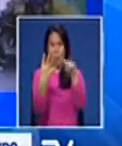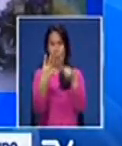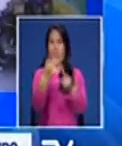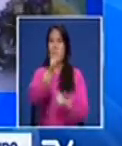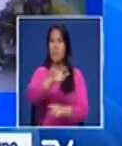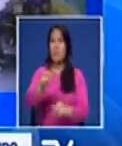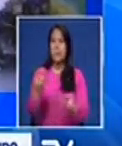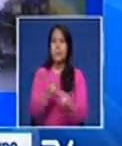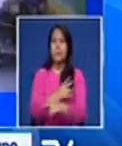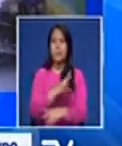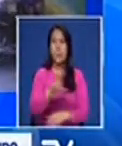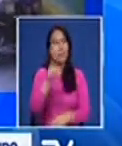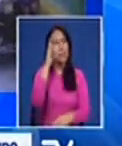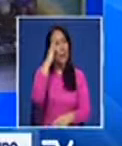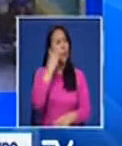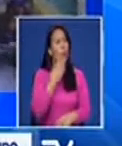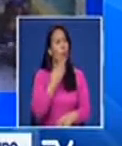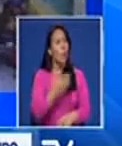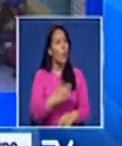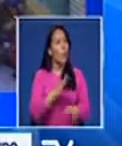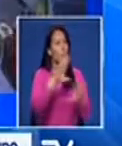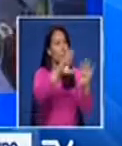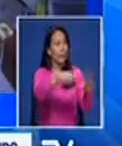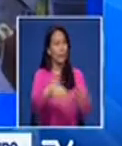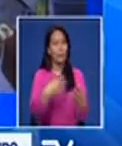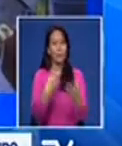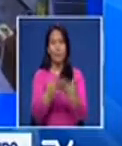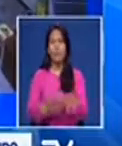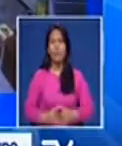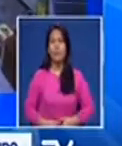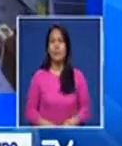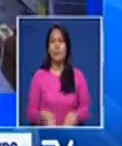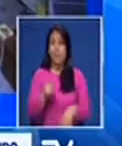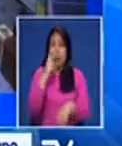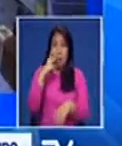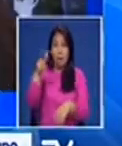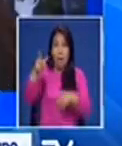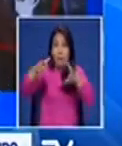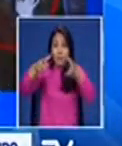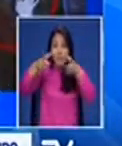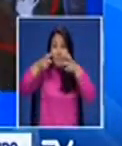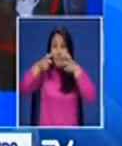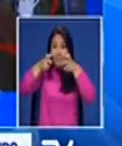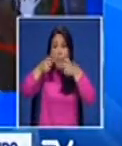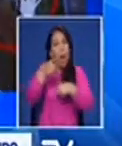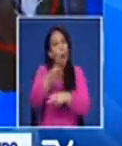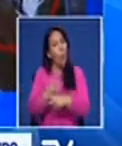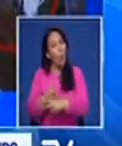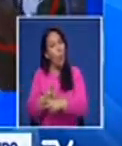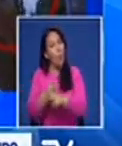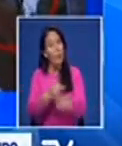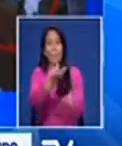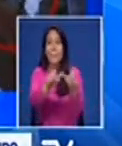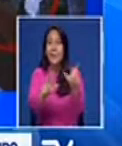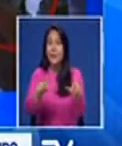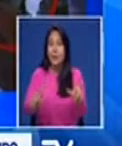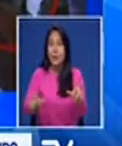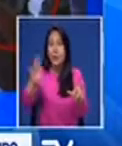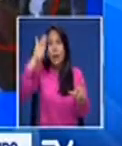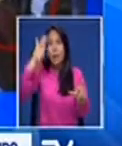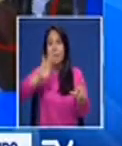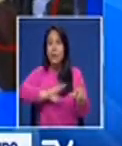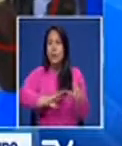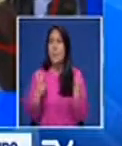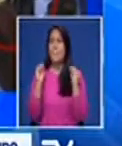ellos están pues utilizando para poder robar y atracar. Que sirva este episodio de alerta para que la policía refuerce